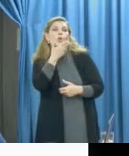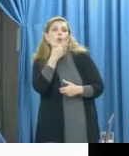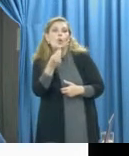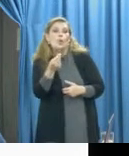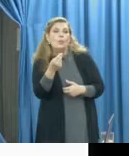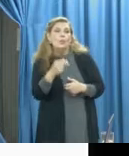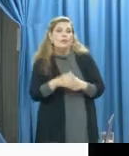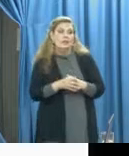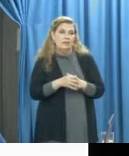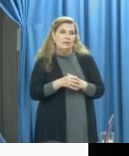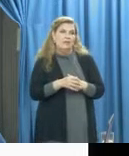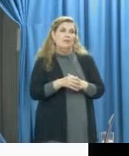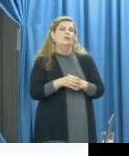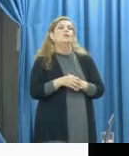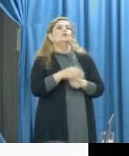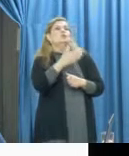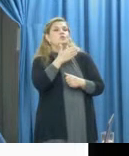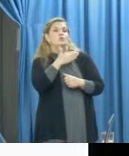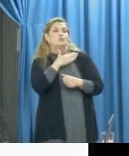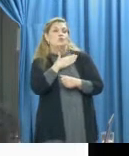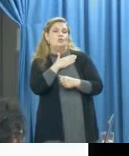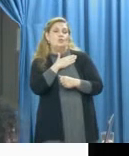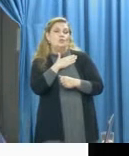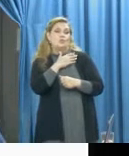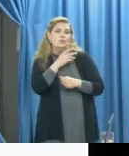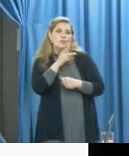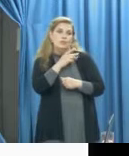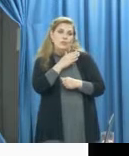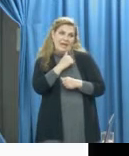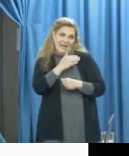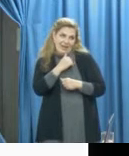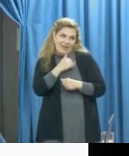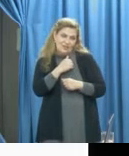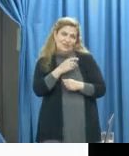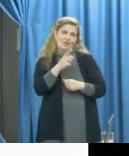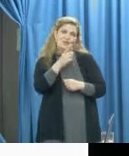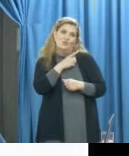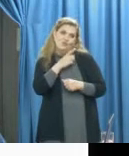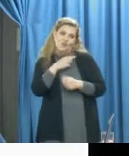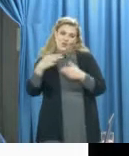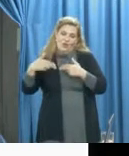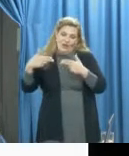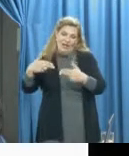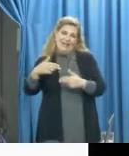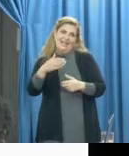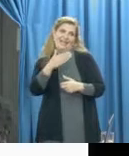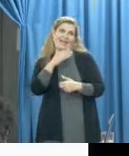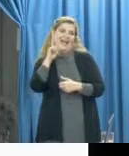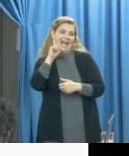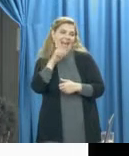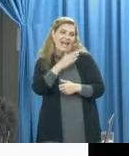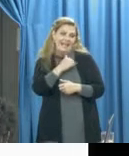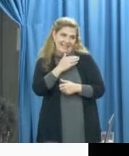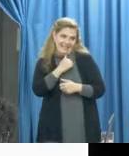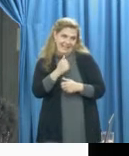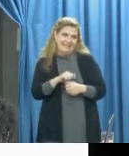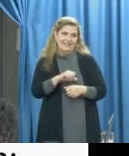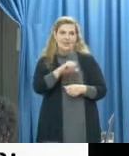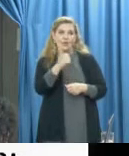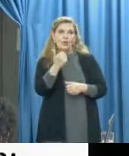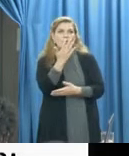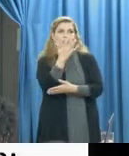varones lo transmiten a sus hijas, pero solo son portadoras. El árbol de la ligada al